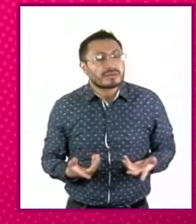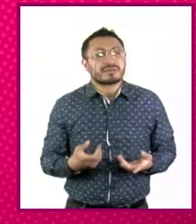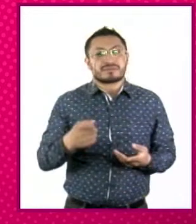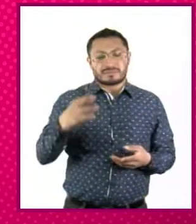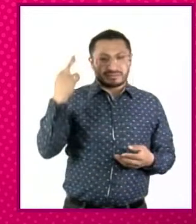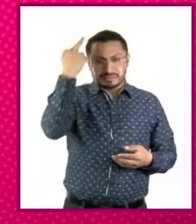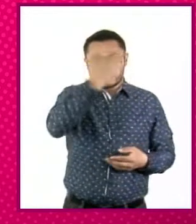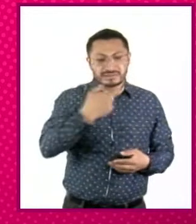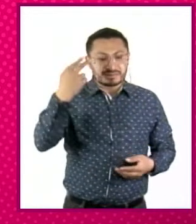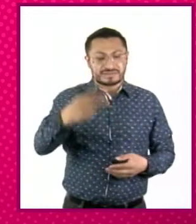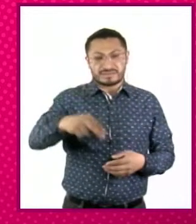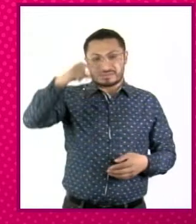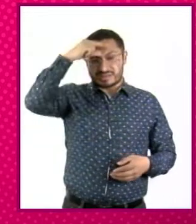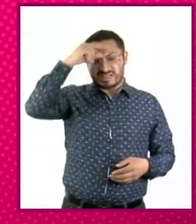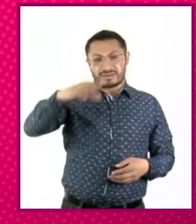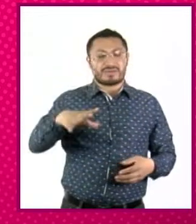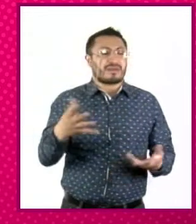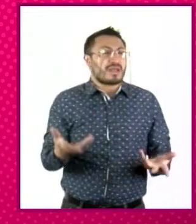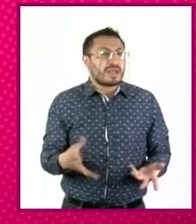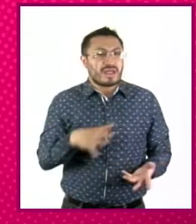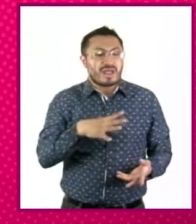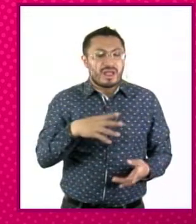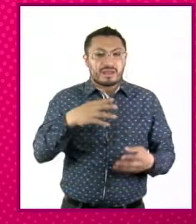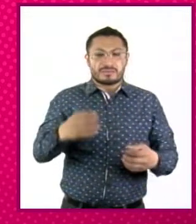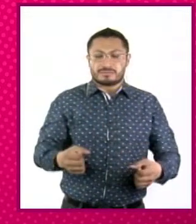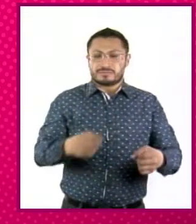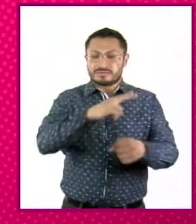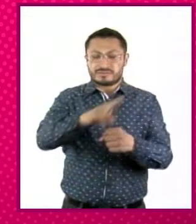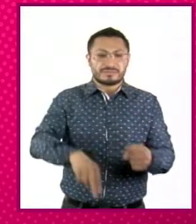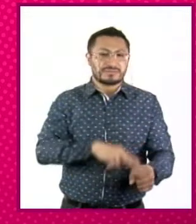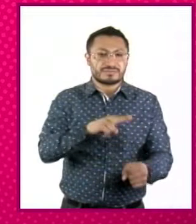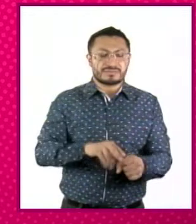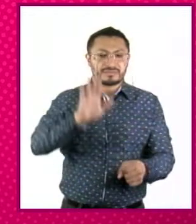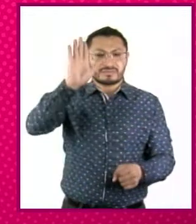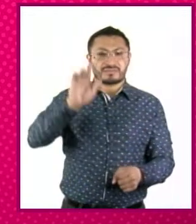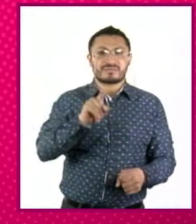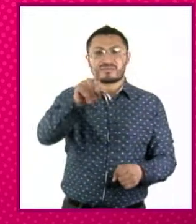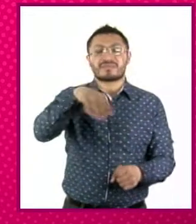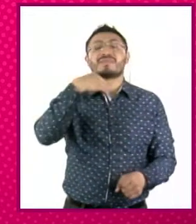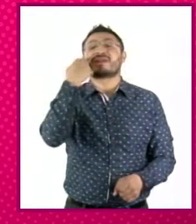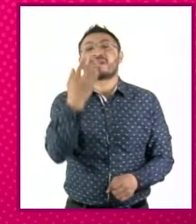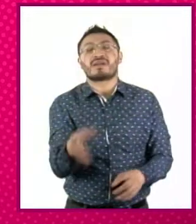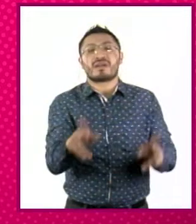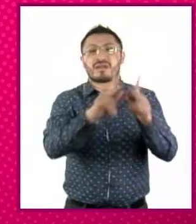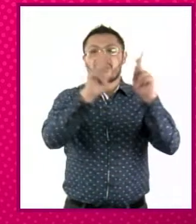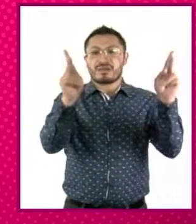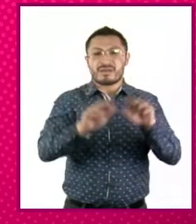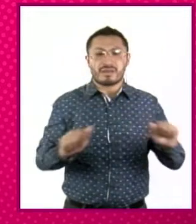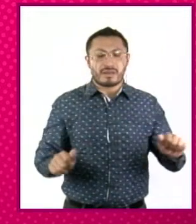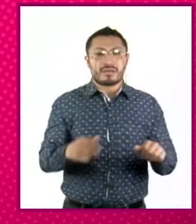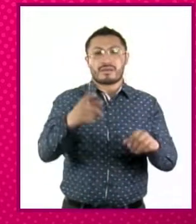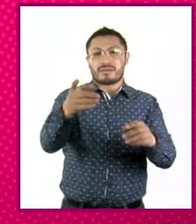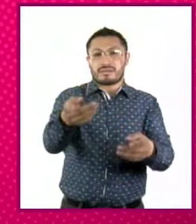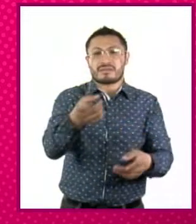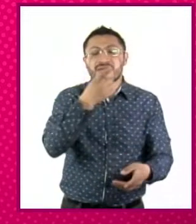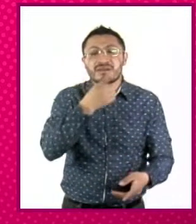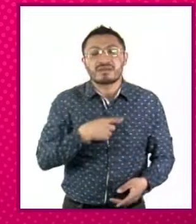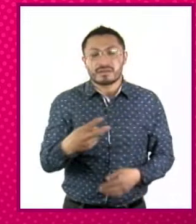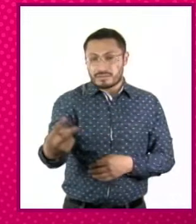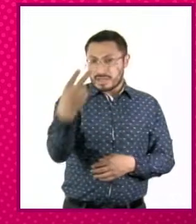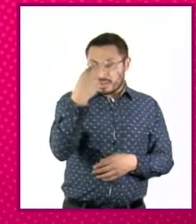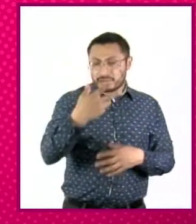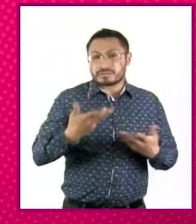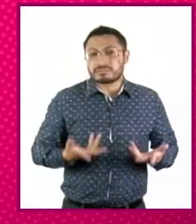sabiduría, observa en toda su grandiosidad esa naturaleza con la cual parece que quieres estar en armonía, y dame, si te atreves,